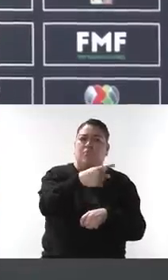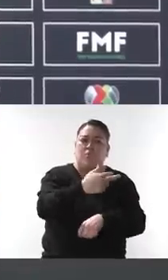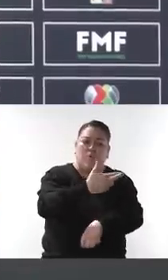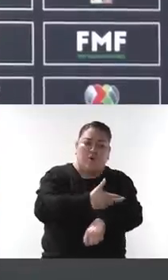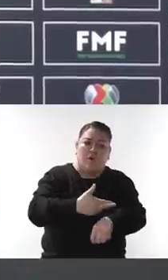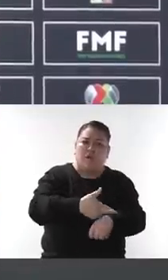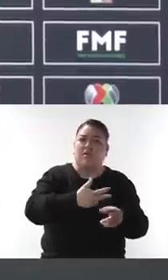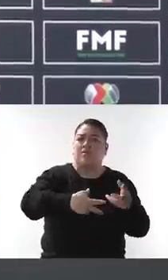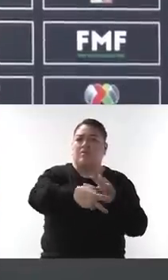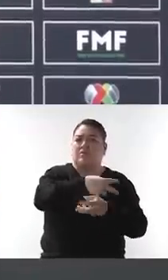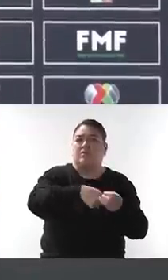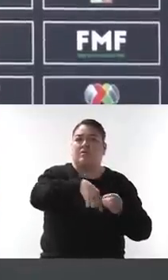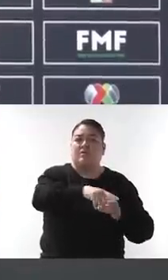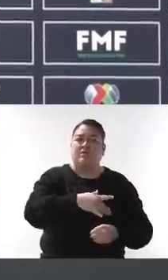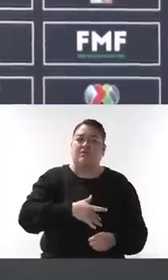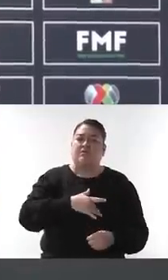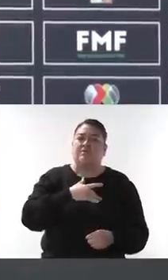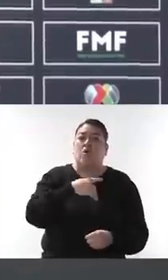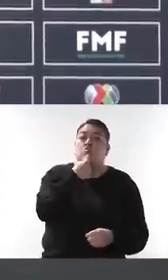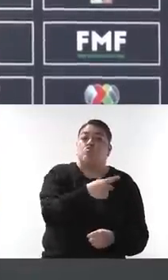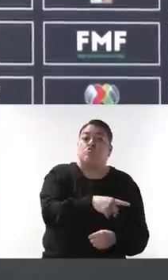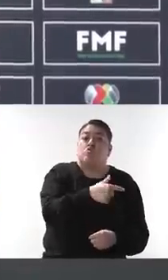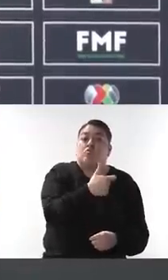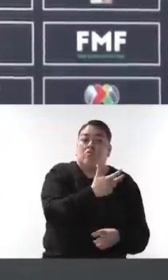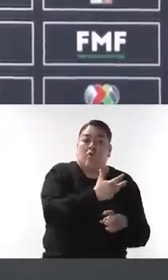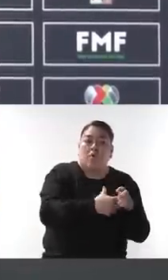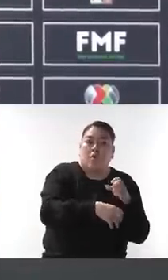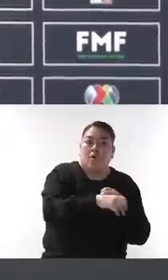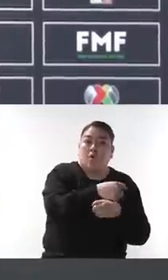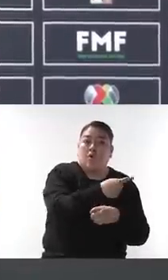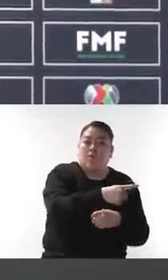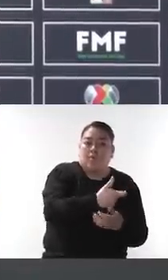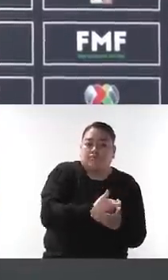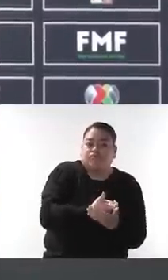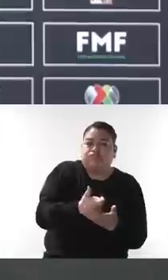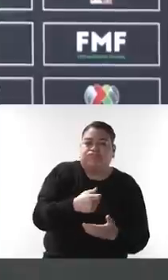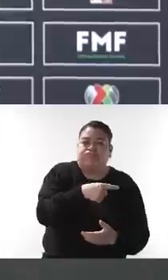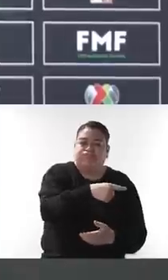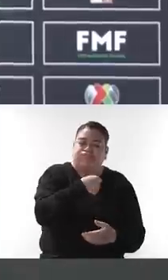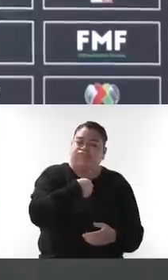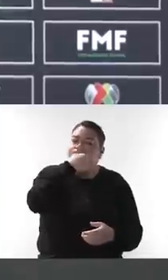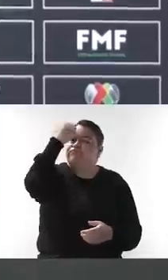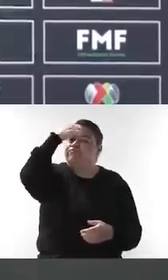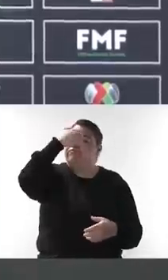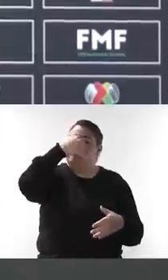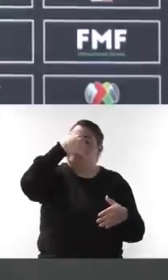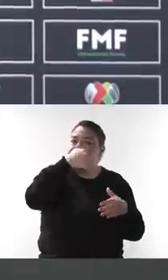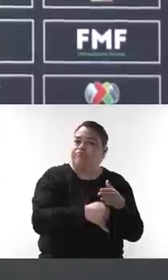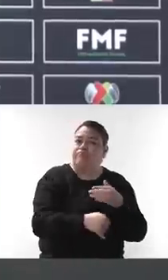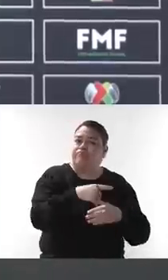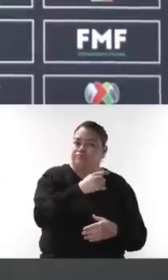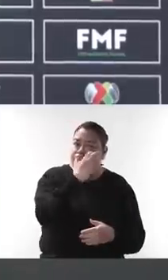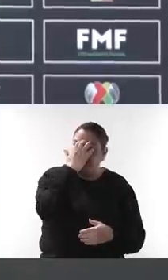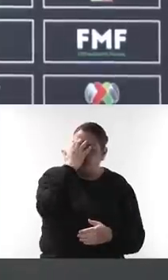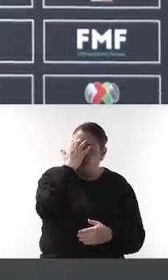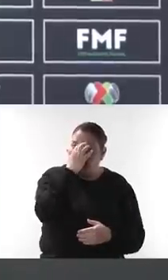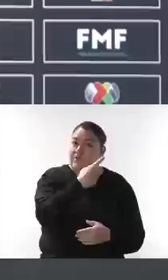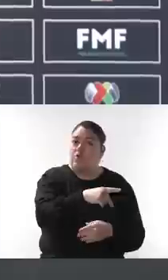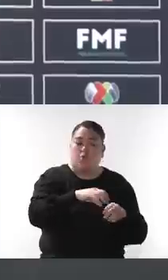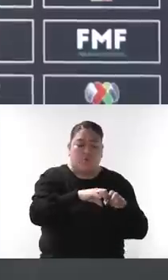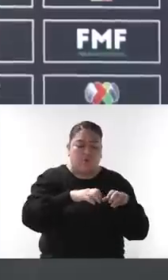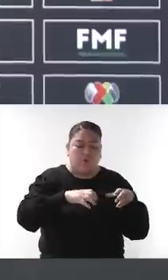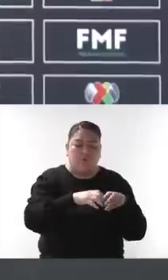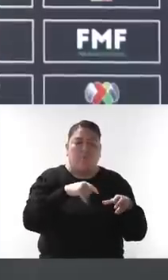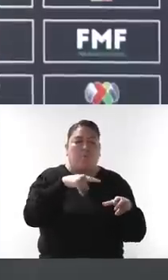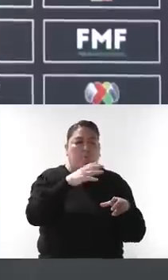organización, ellos apuestan su patrimonio, ellos tienen este conocimiento, ellos llevan este día a día de la operación de sus clubes, y